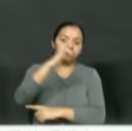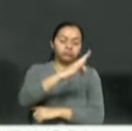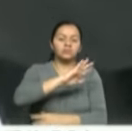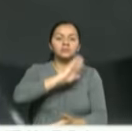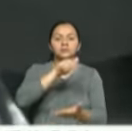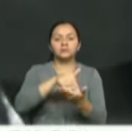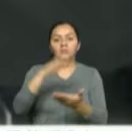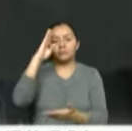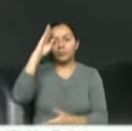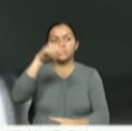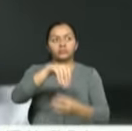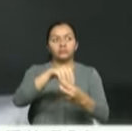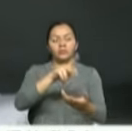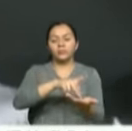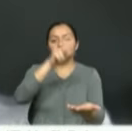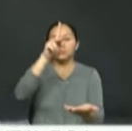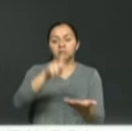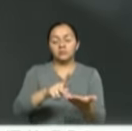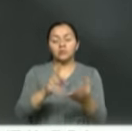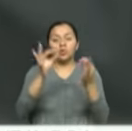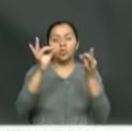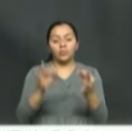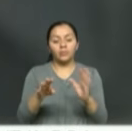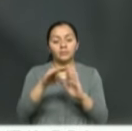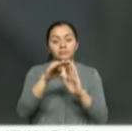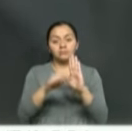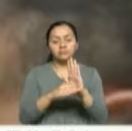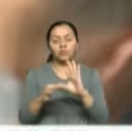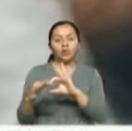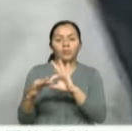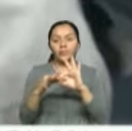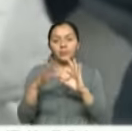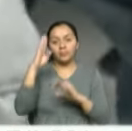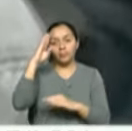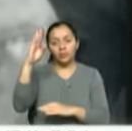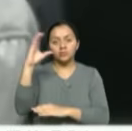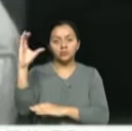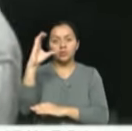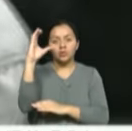Detención Provisional de Pichincha en cumplimiento a la cooperación